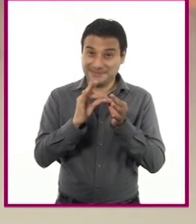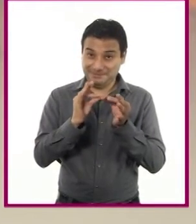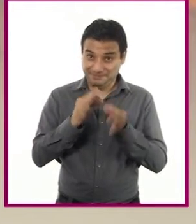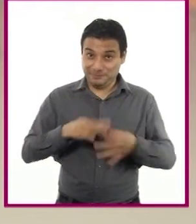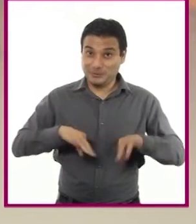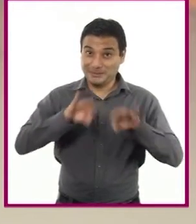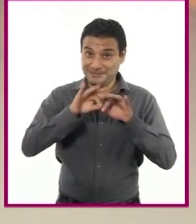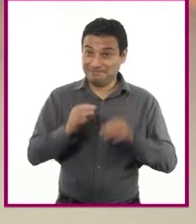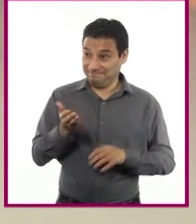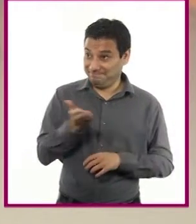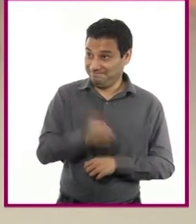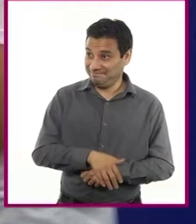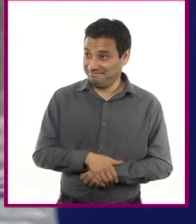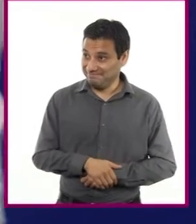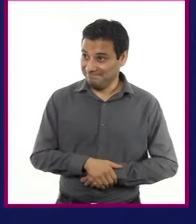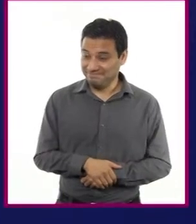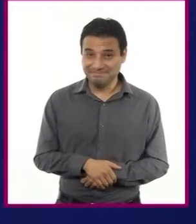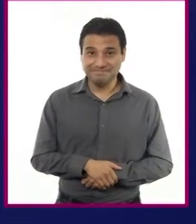todos.